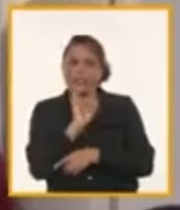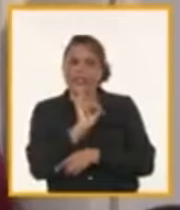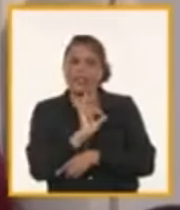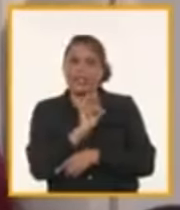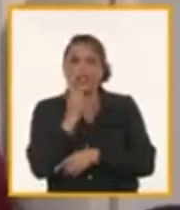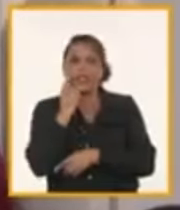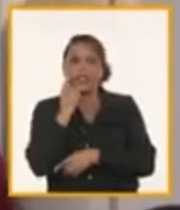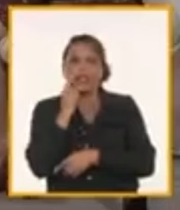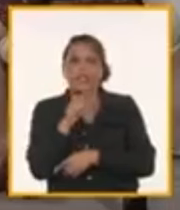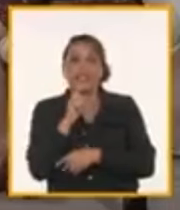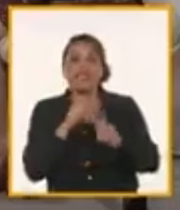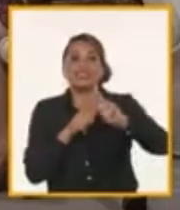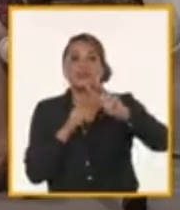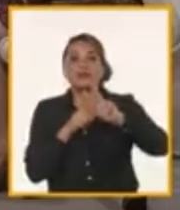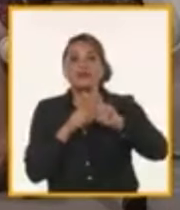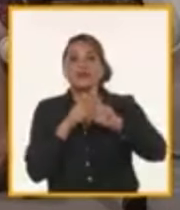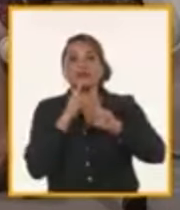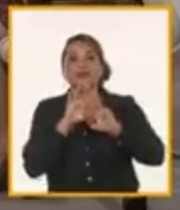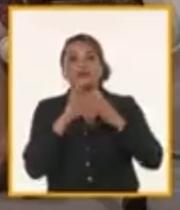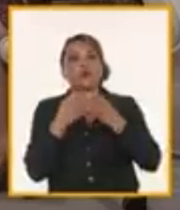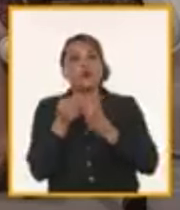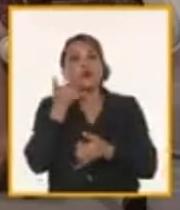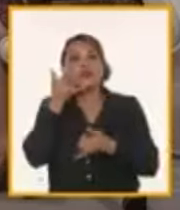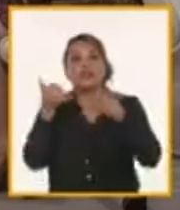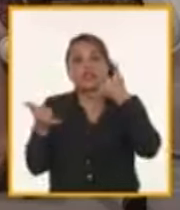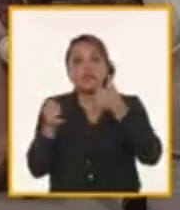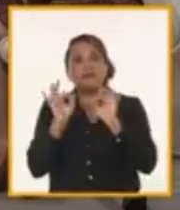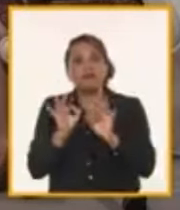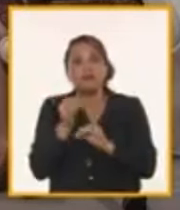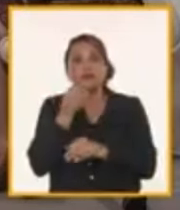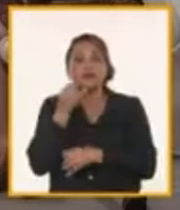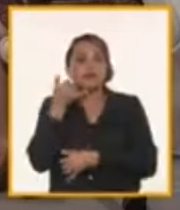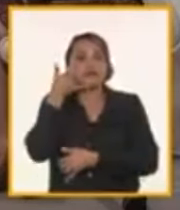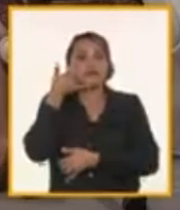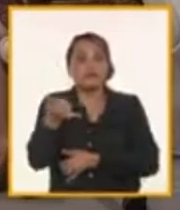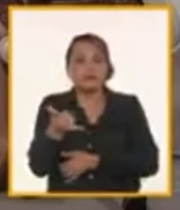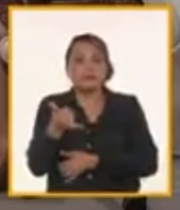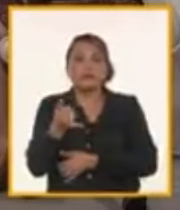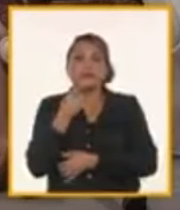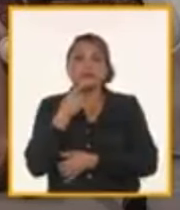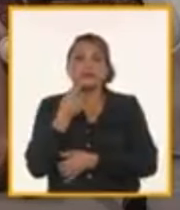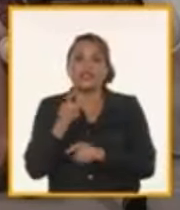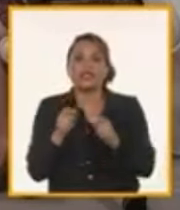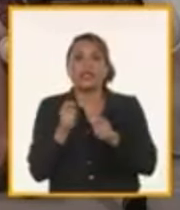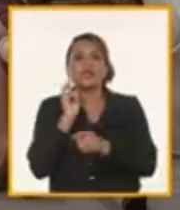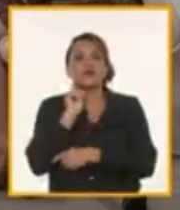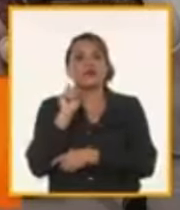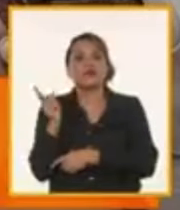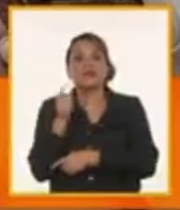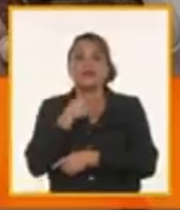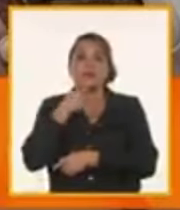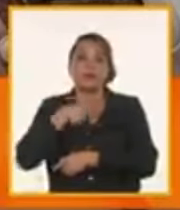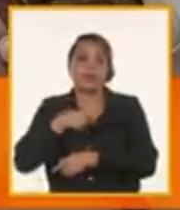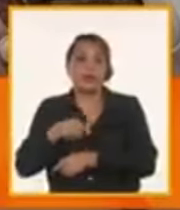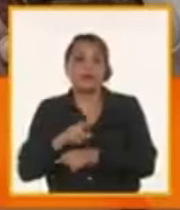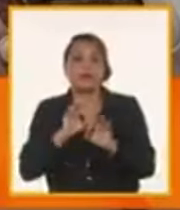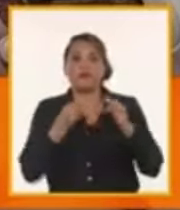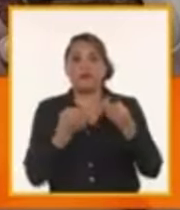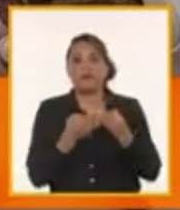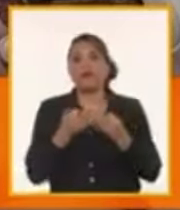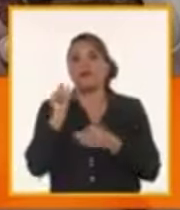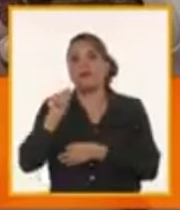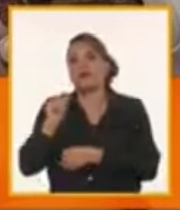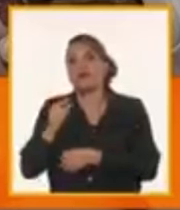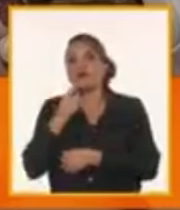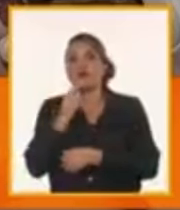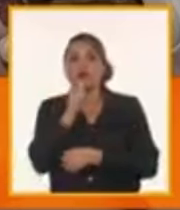estado poniendo por televisión están disponibles los teléfonos siempre que tenemos con la colaboración de radio Rebelde para que la familia las personas los